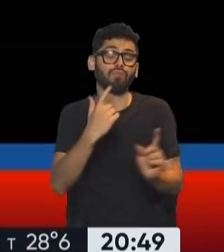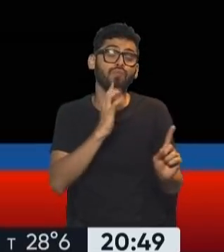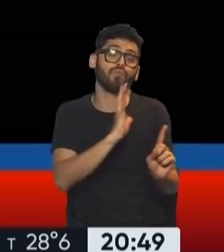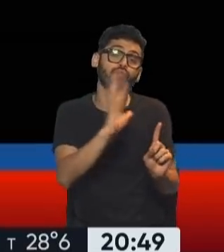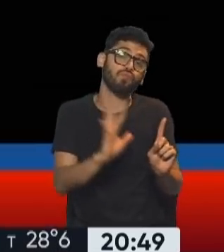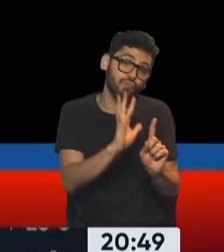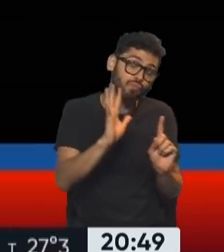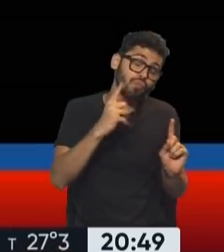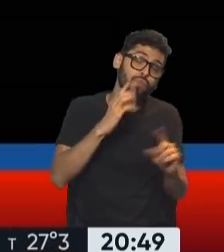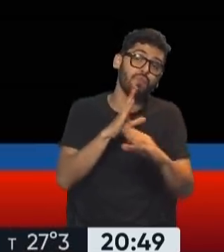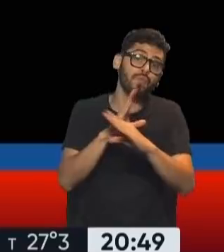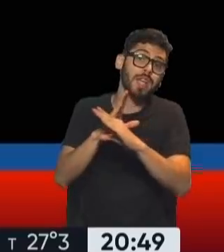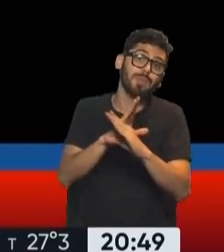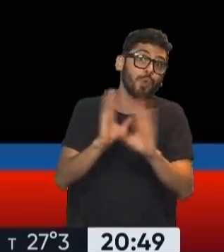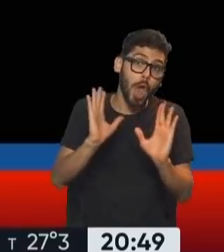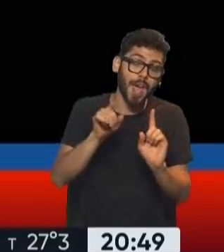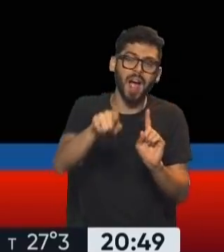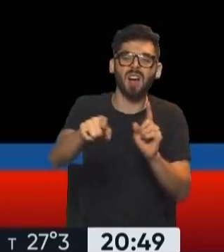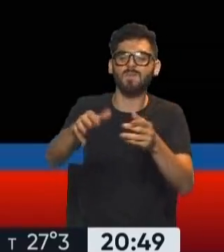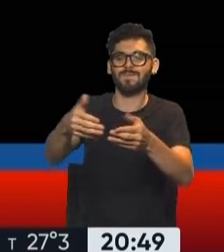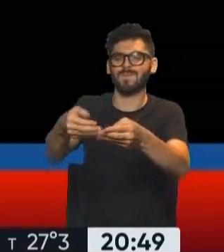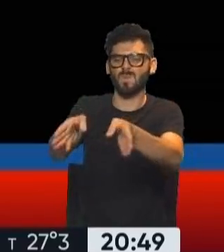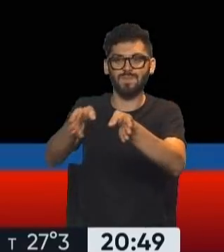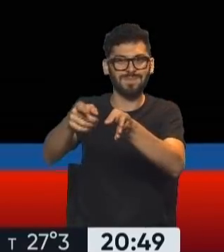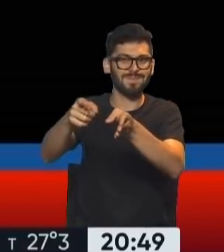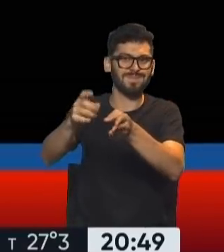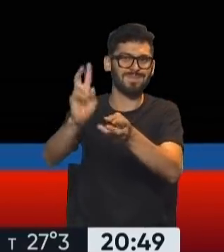vamos a ponerlo en esos términos, a familiares de